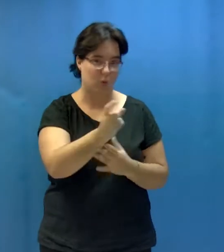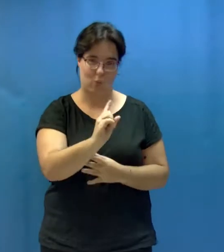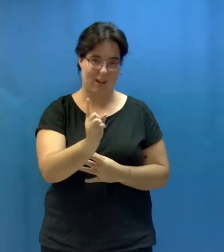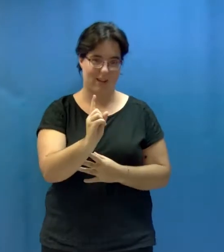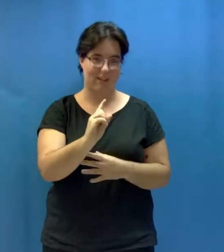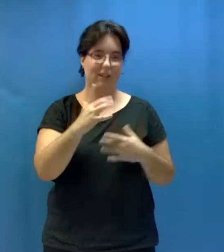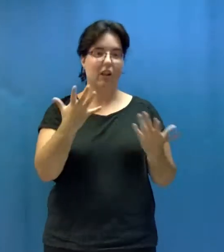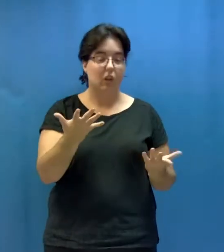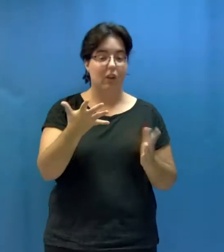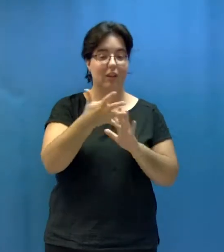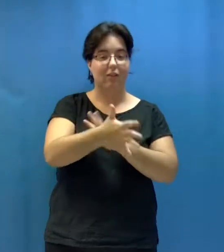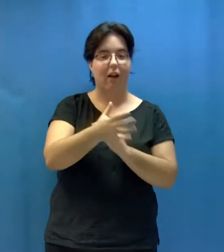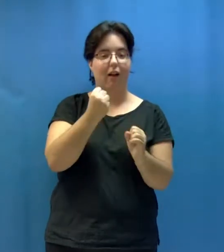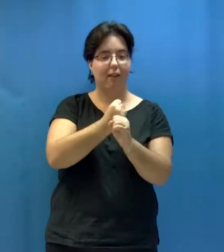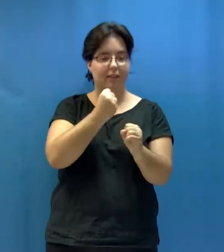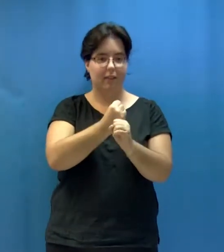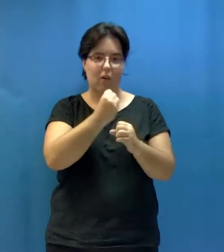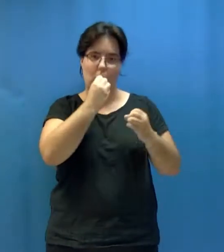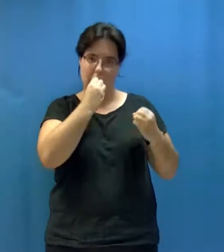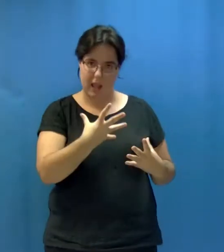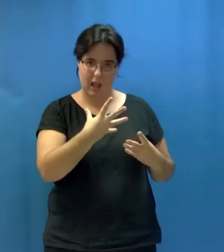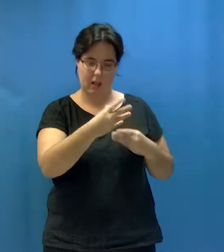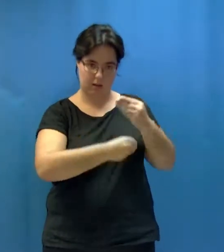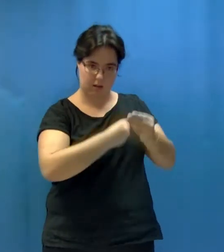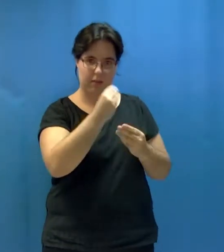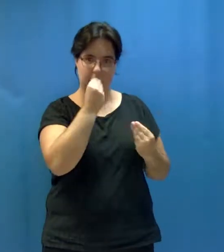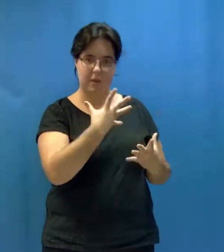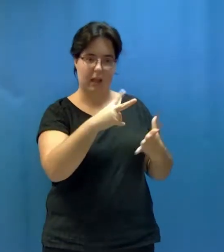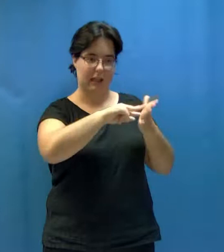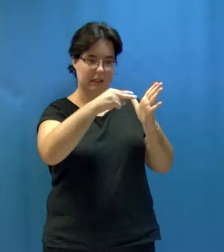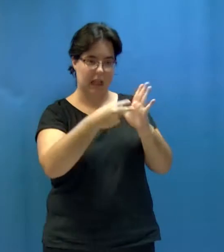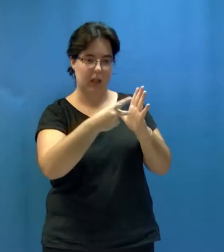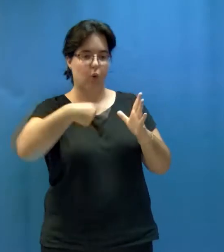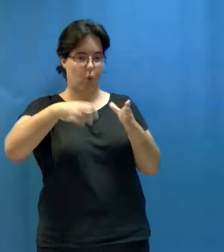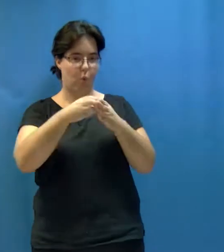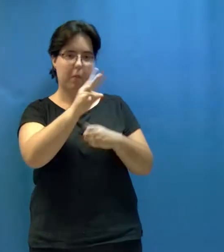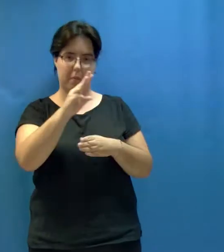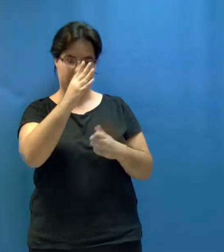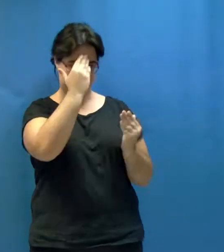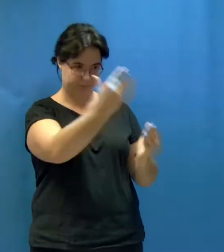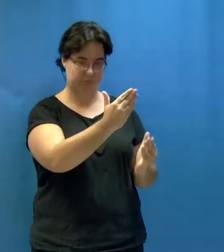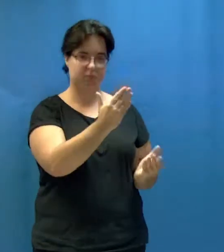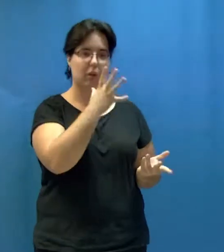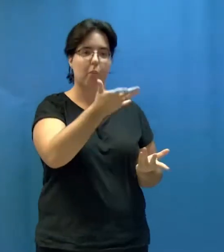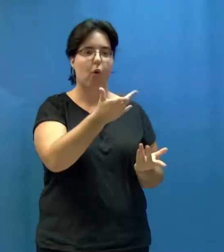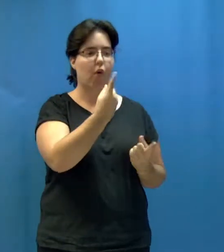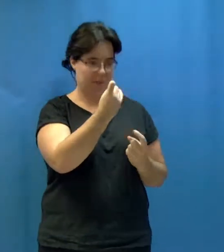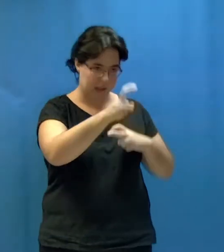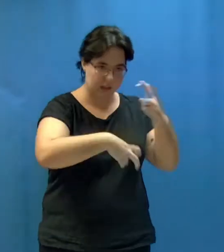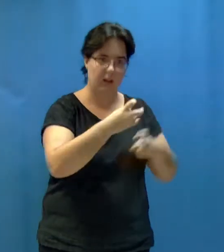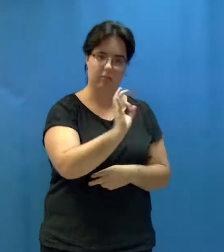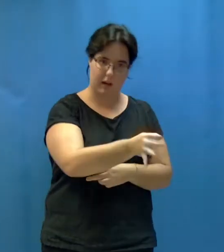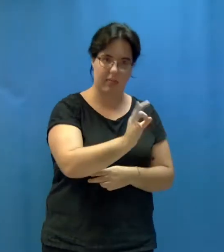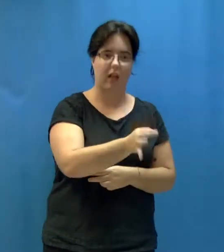un trabajo bien hecho por los técnicos de la Casa, a los que el Grupo Popular felicita, por una necesidad de actualización, y